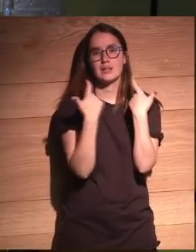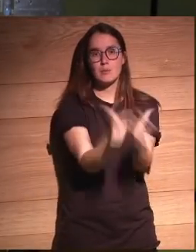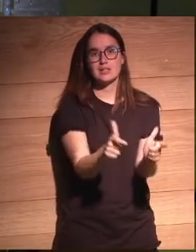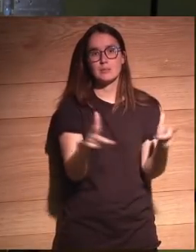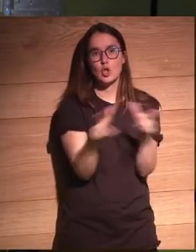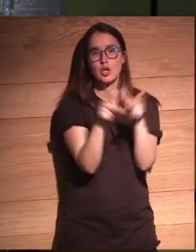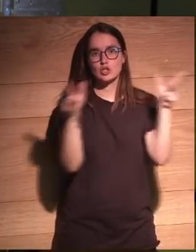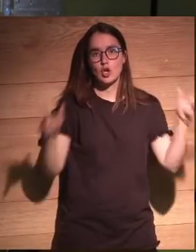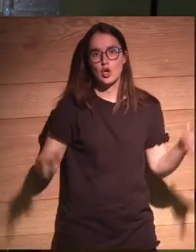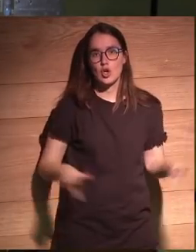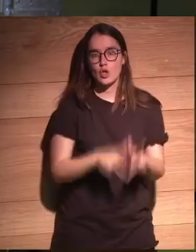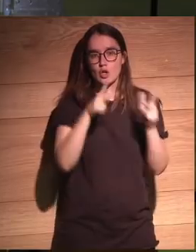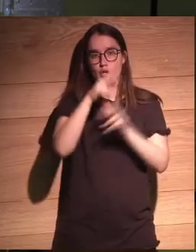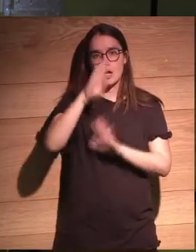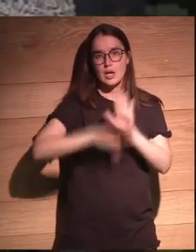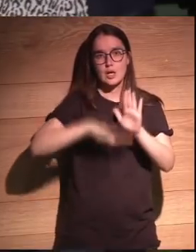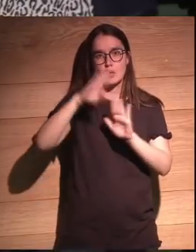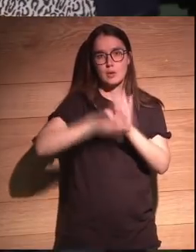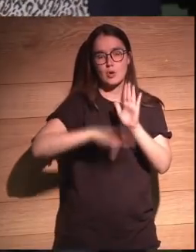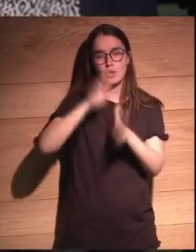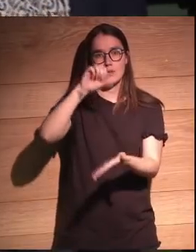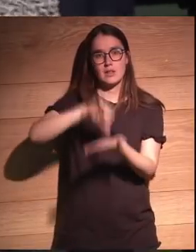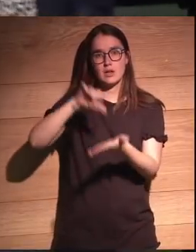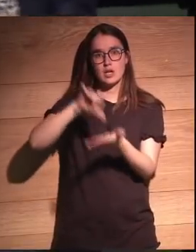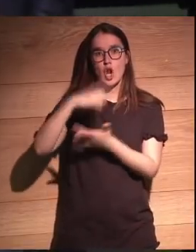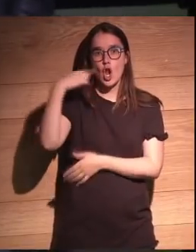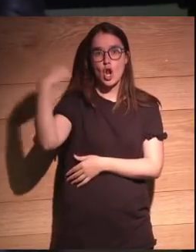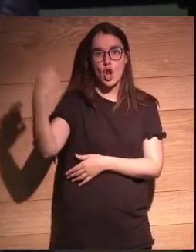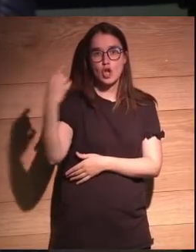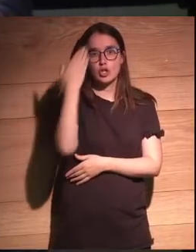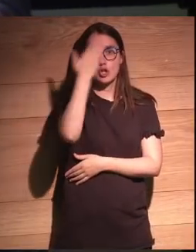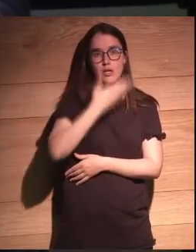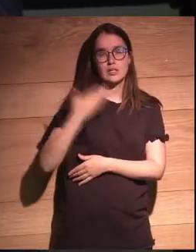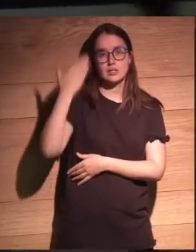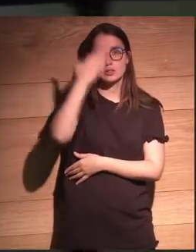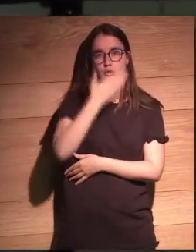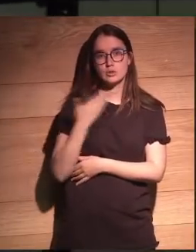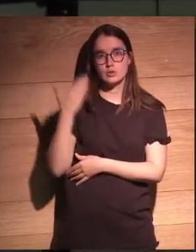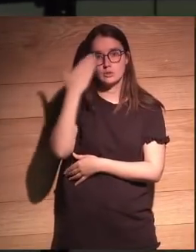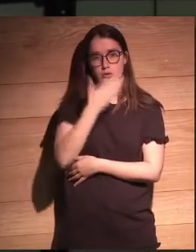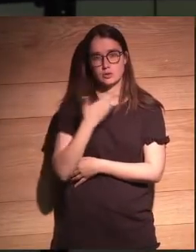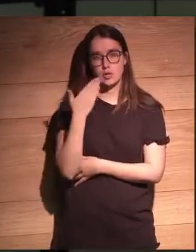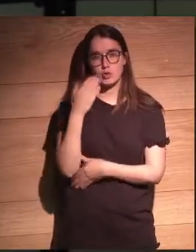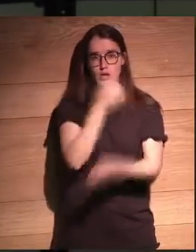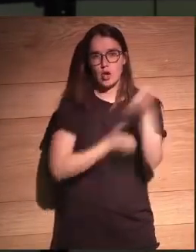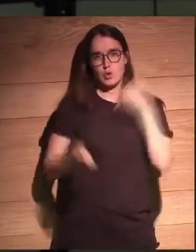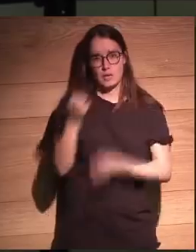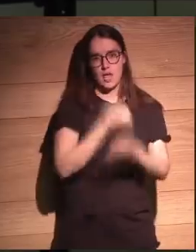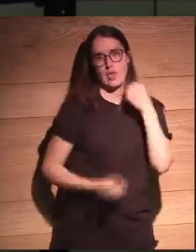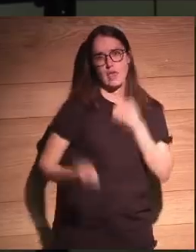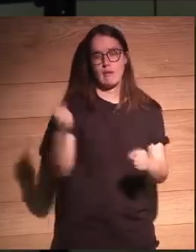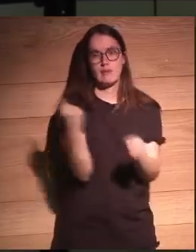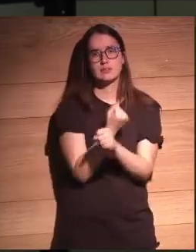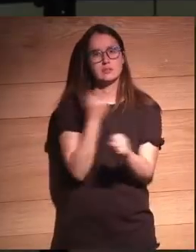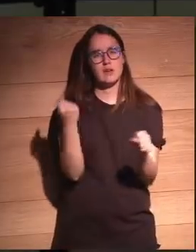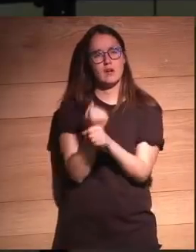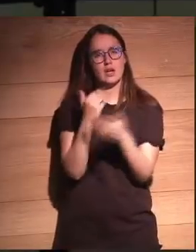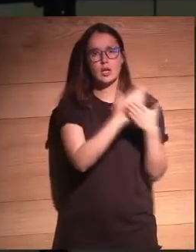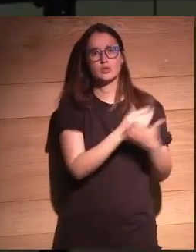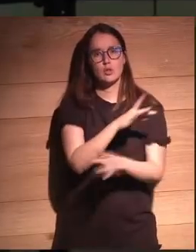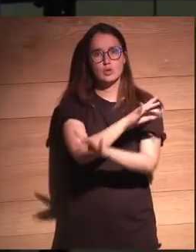de Sociología y Programa de las Ciudades de la London School of Economics. Trabaja en estudios